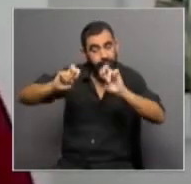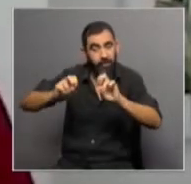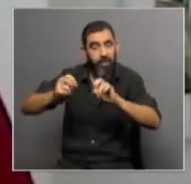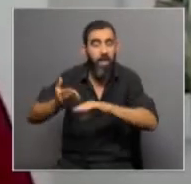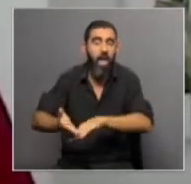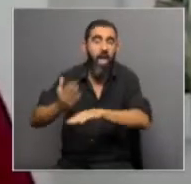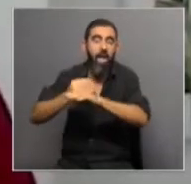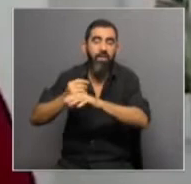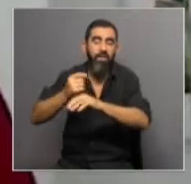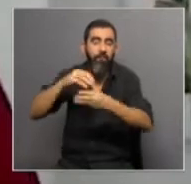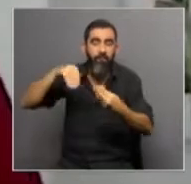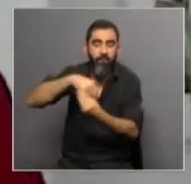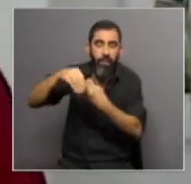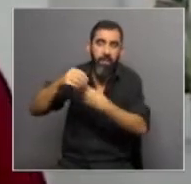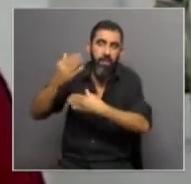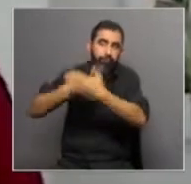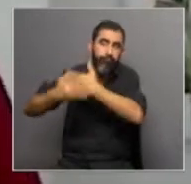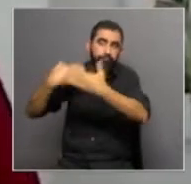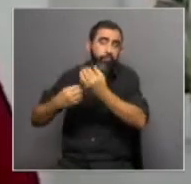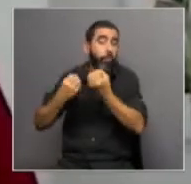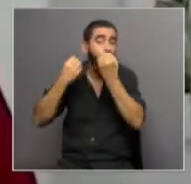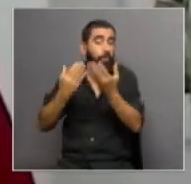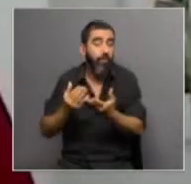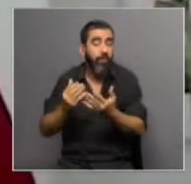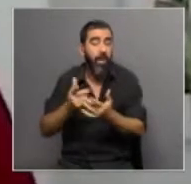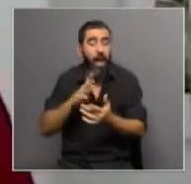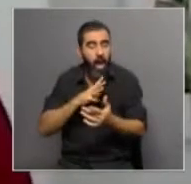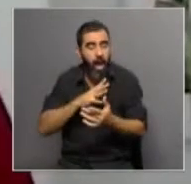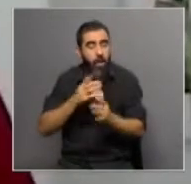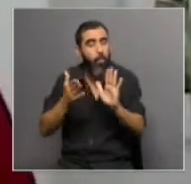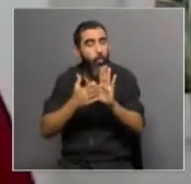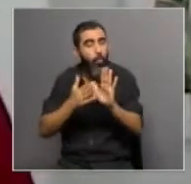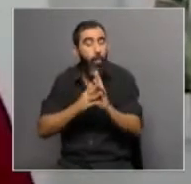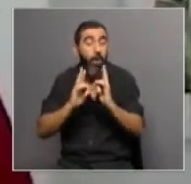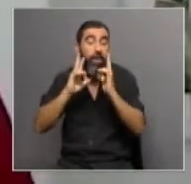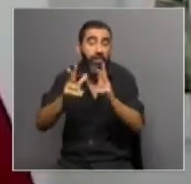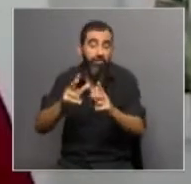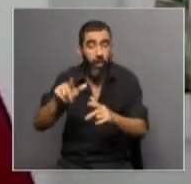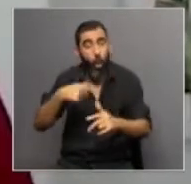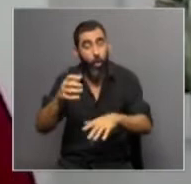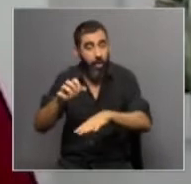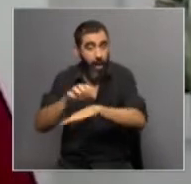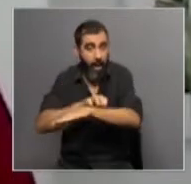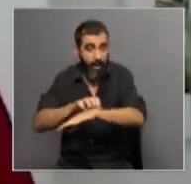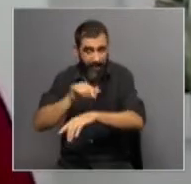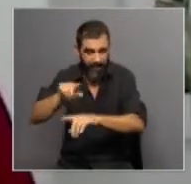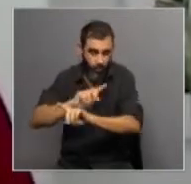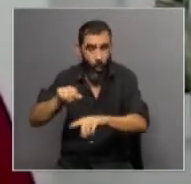ancestralidad genética de las mismas. ¿Esto por qué? Porque en la bibliografía hay reportes que indican, para otros tipos de alérgenos, no